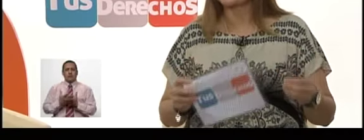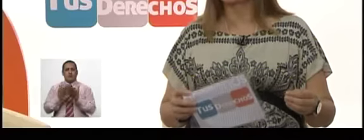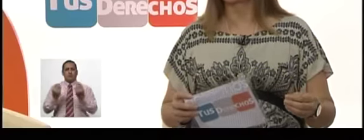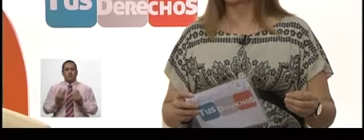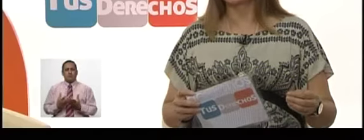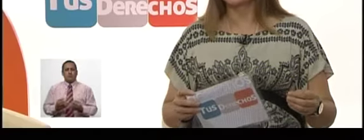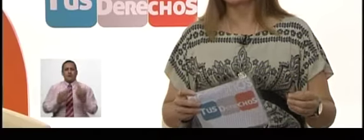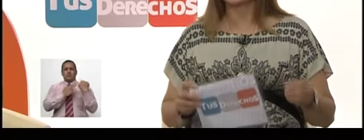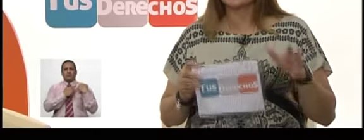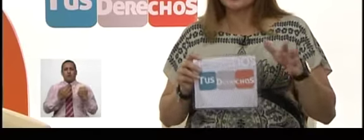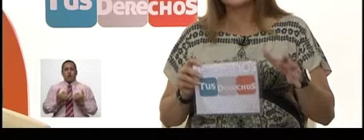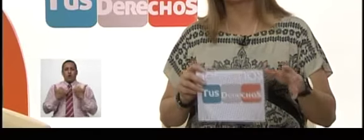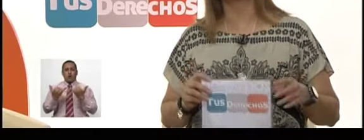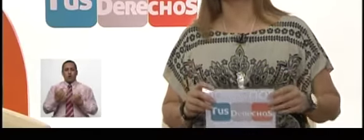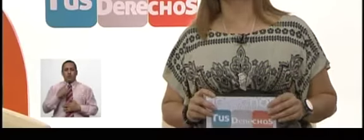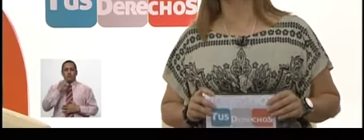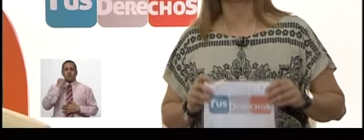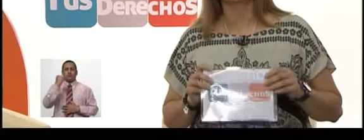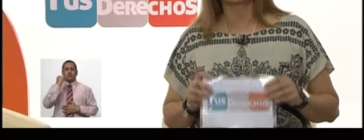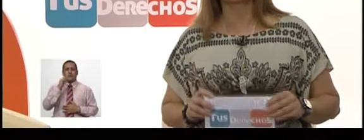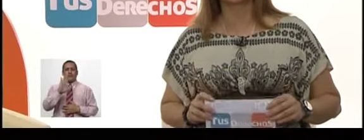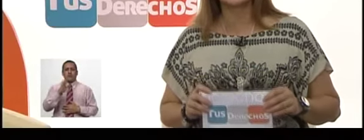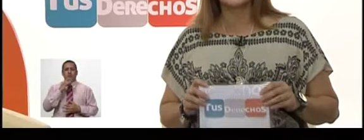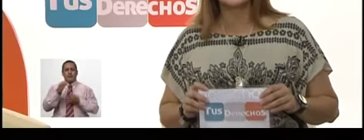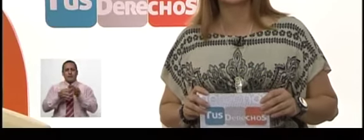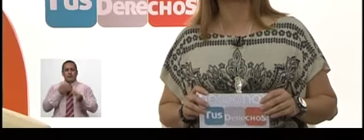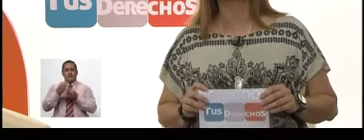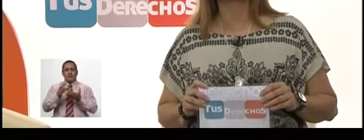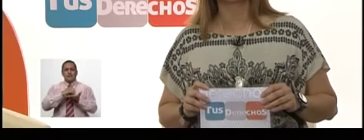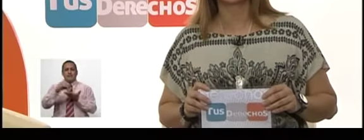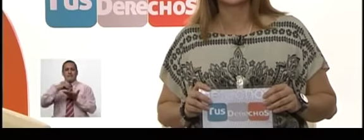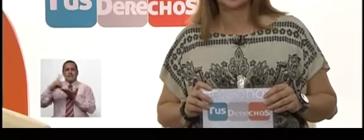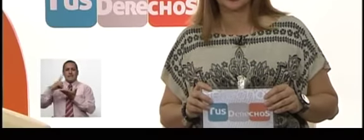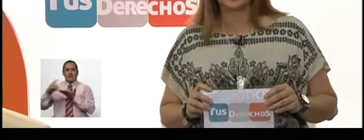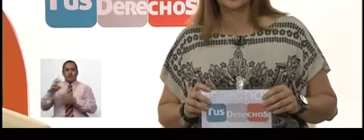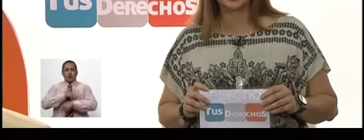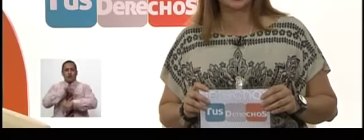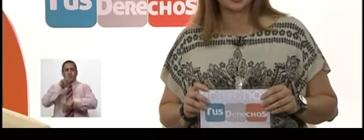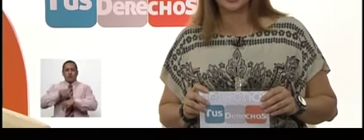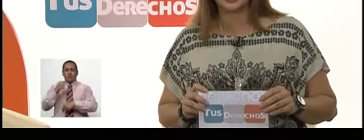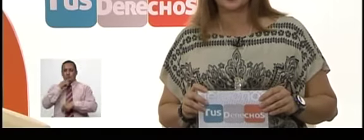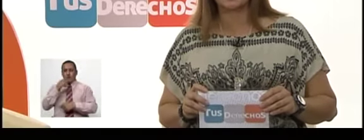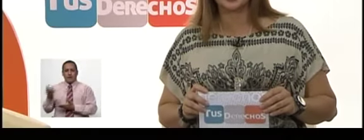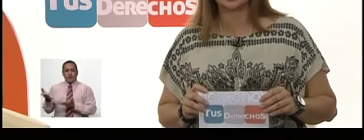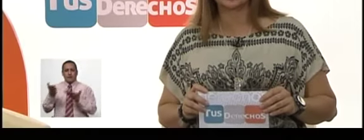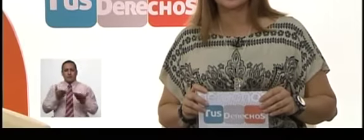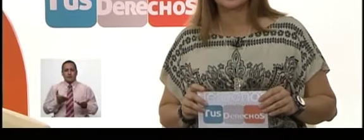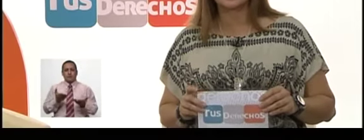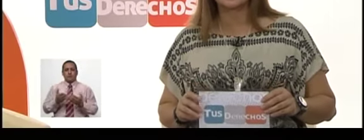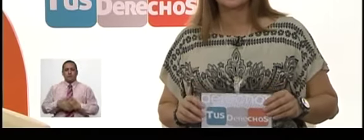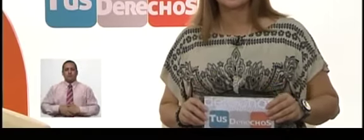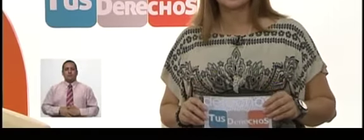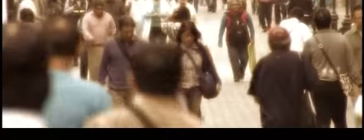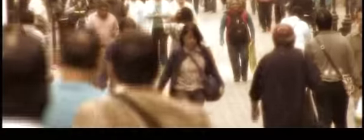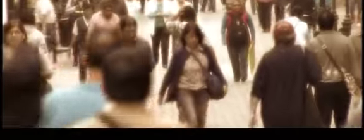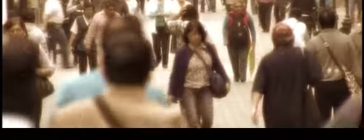más responsabilidades. Hoy en Tus Derechos hablamos de la descentralización. Soy Rocío Aliaga, bienvenidos.